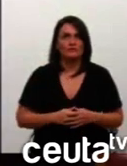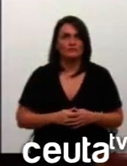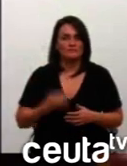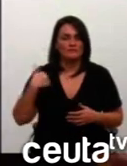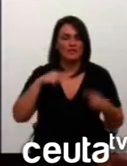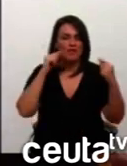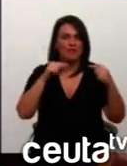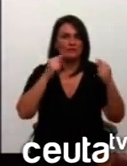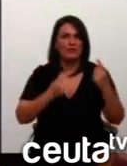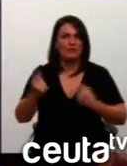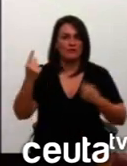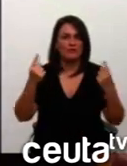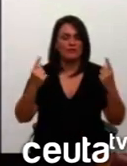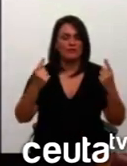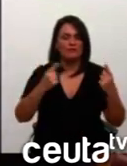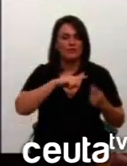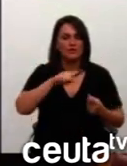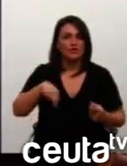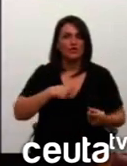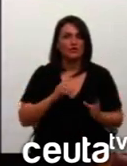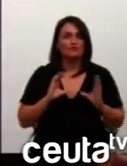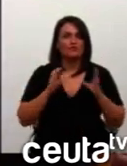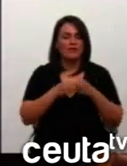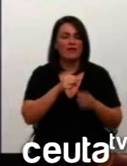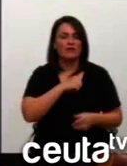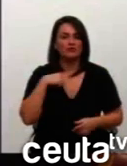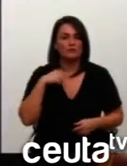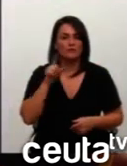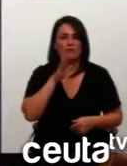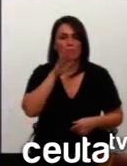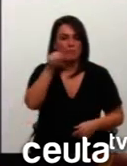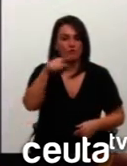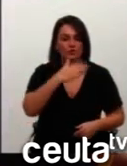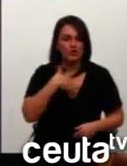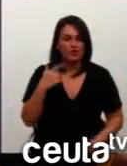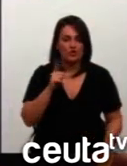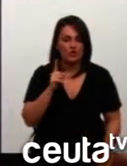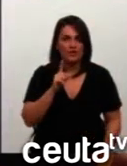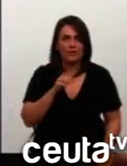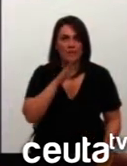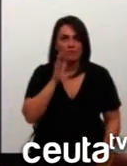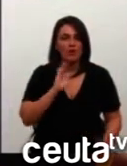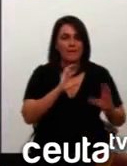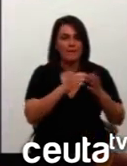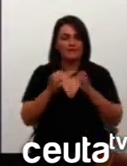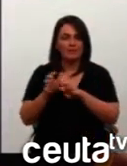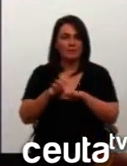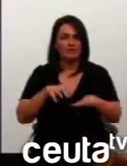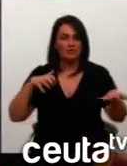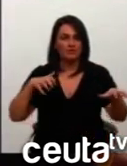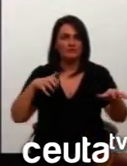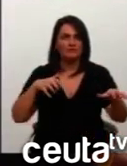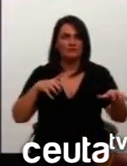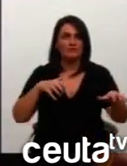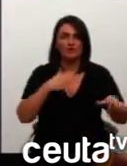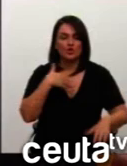ocasión. Nosotros no somos comunidad autónoma porque ustedes no quieren, porque los partidos mayoritarios no han querido nunca.